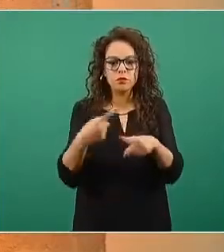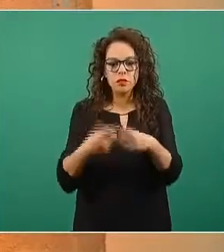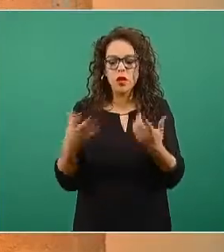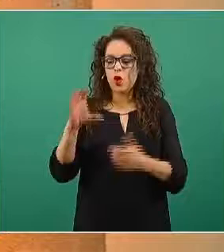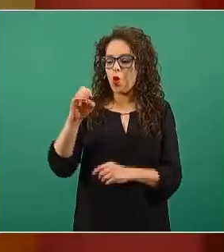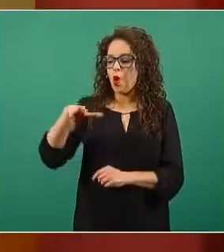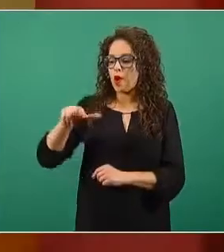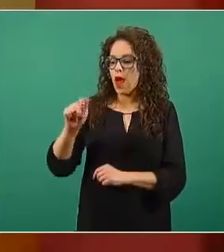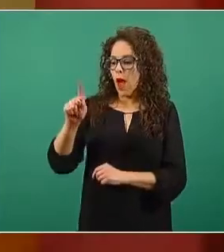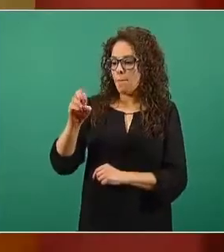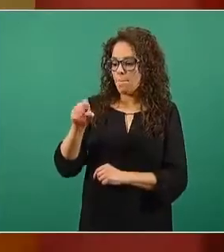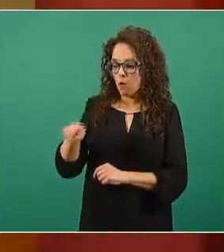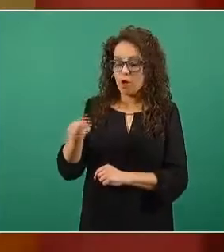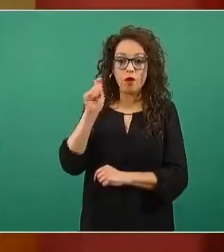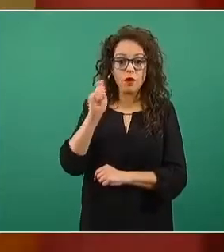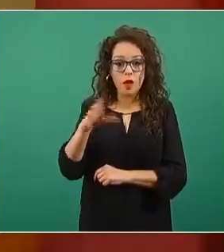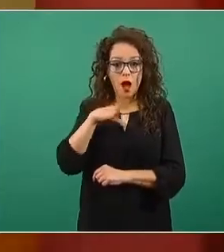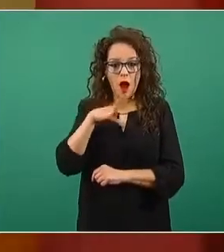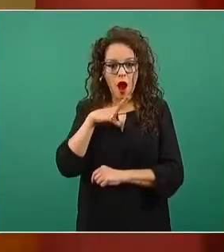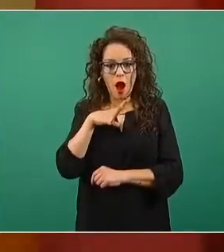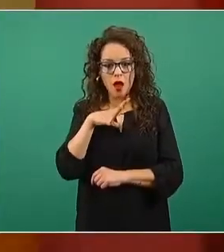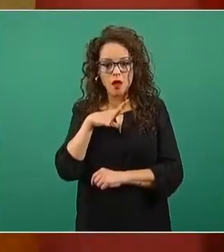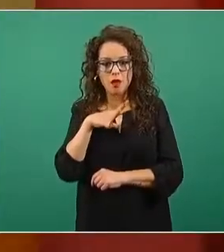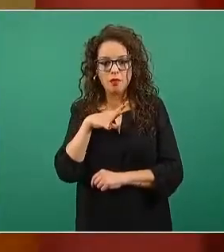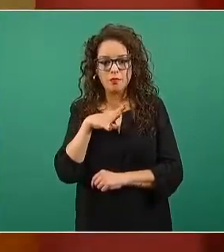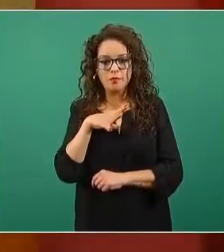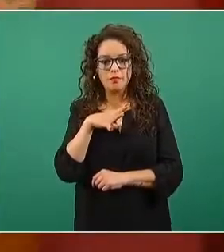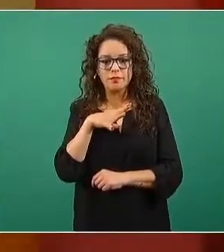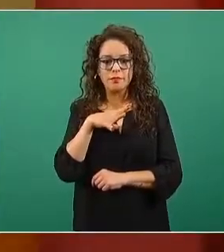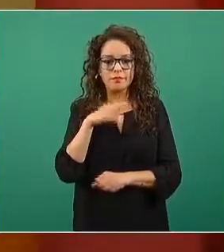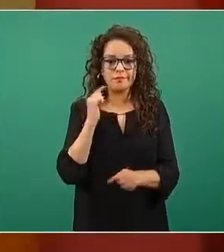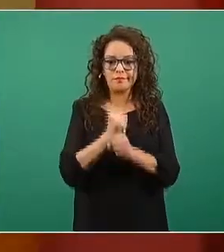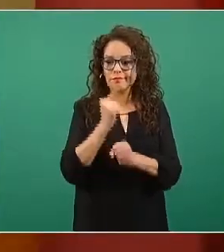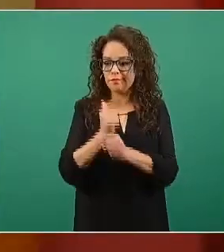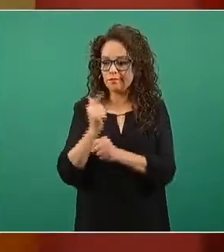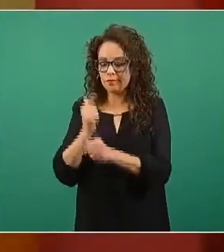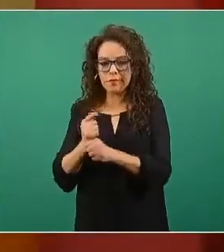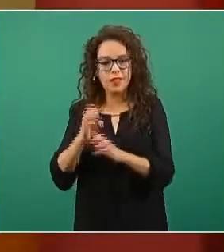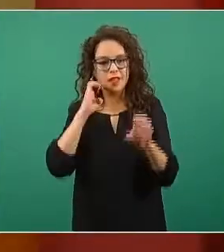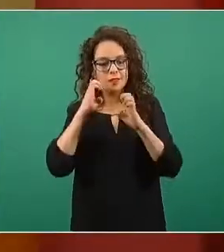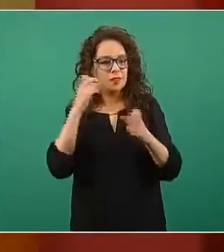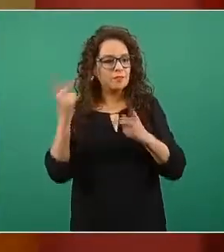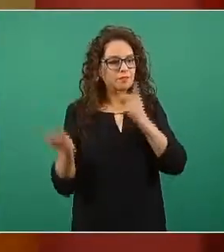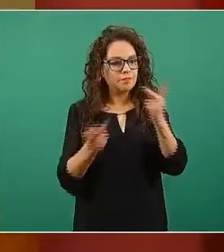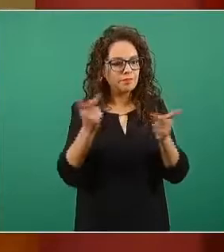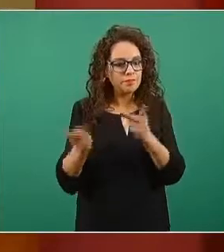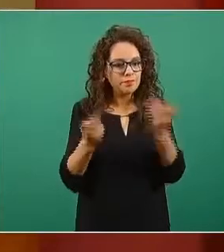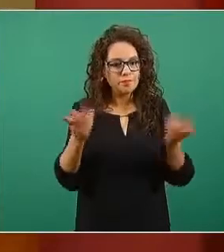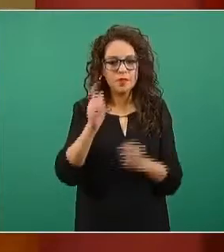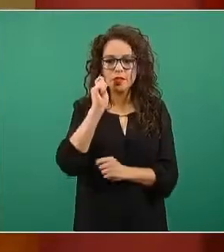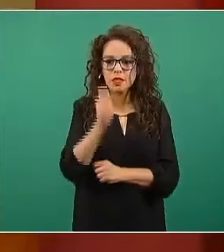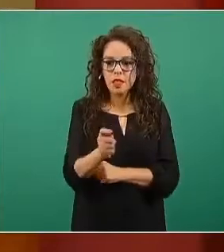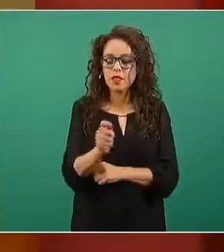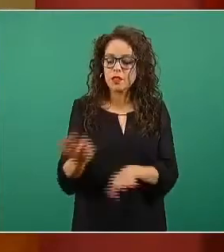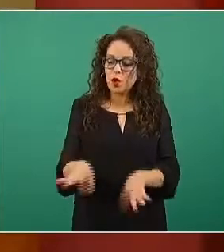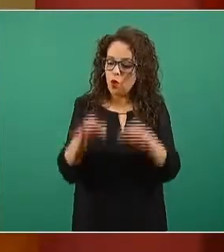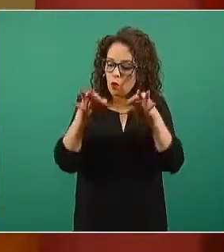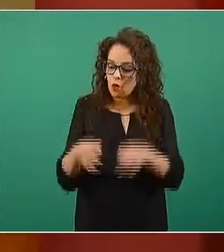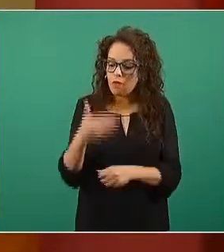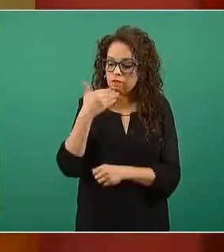sabemos que estos obstáculos que ya teníamos diagnosticados a través de las encuestas nacionales para el uso